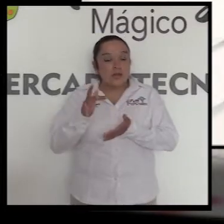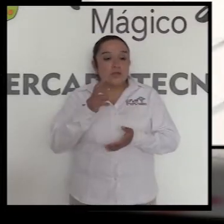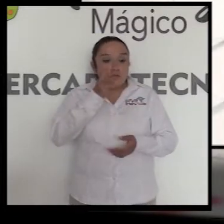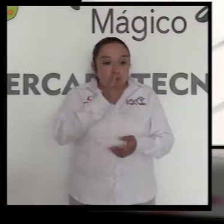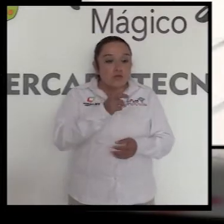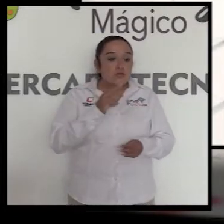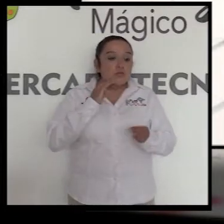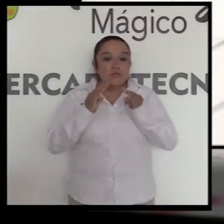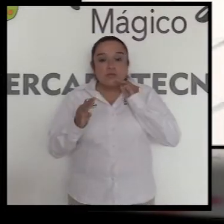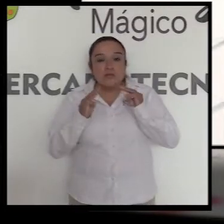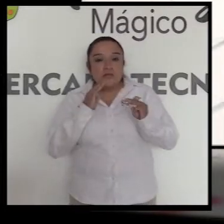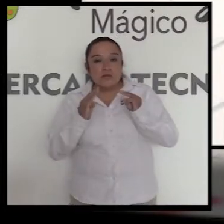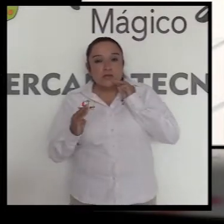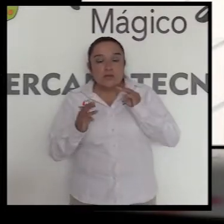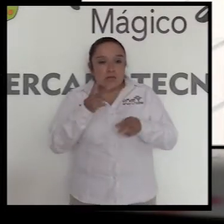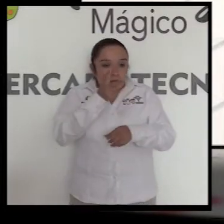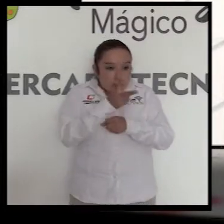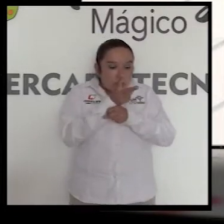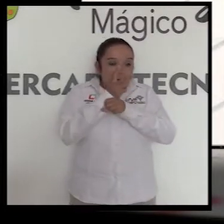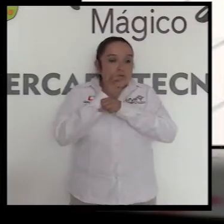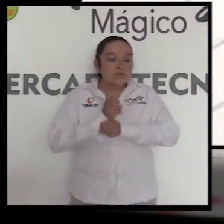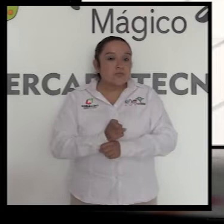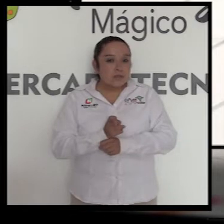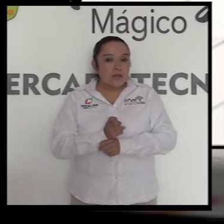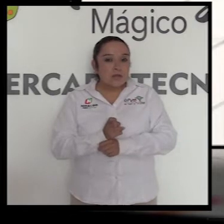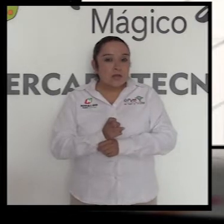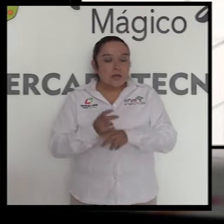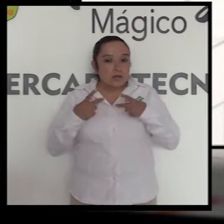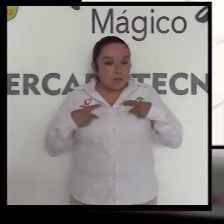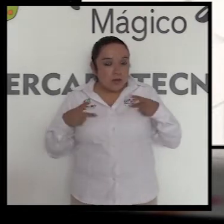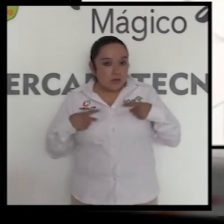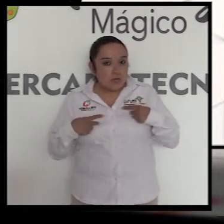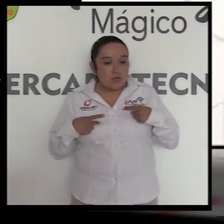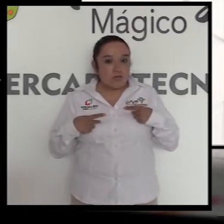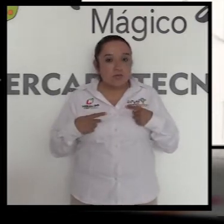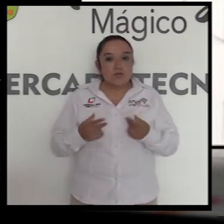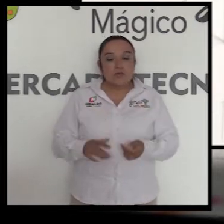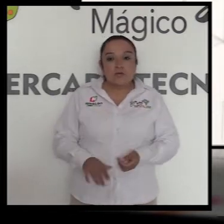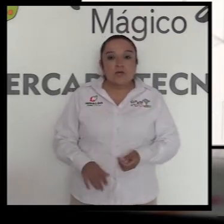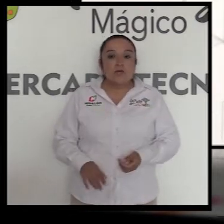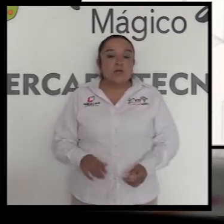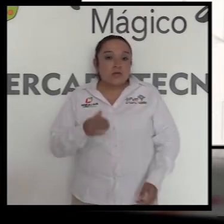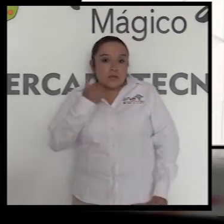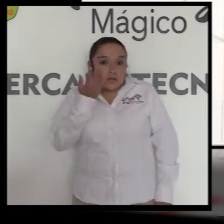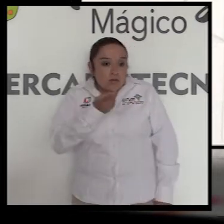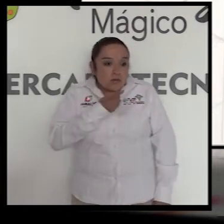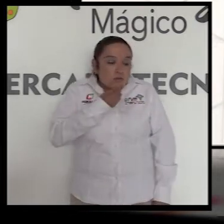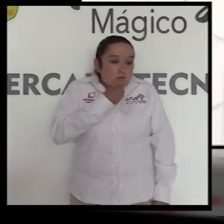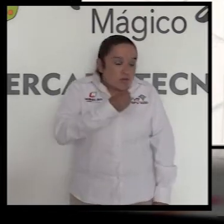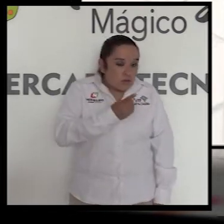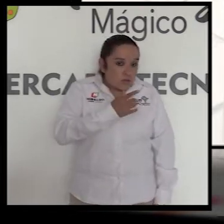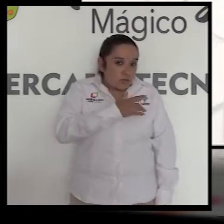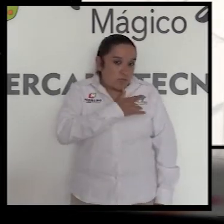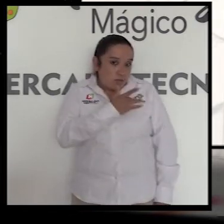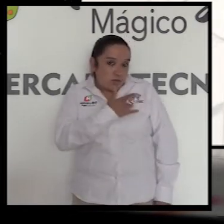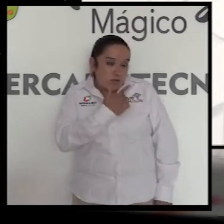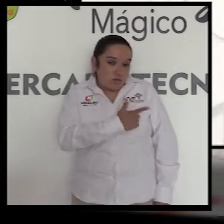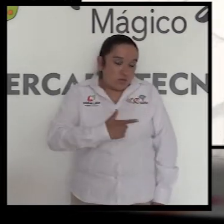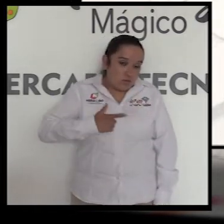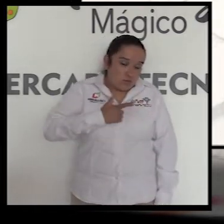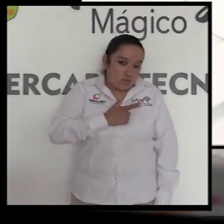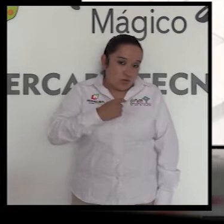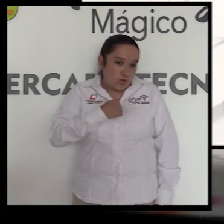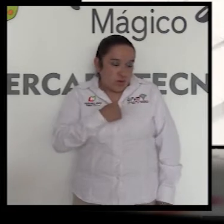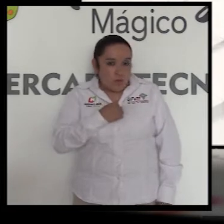Gracias por esos emotivos mensajes de nuestras autoridades e invitados. Me permito expresarles de manera personal el honor que es para